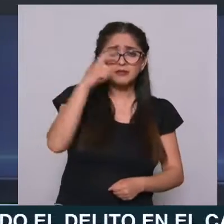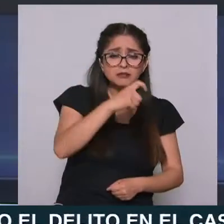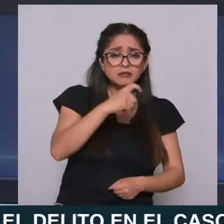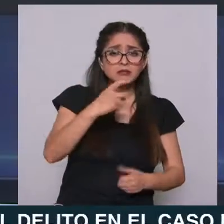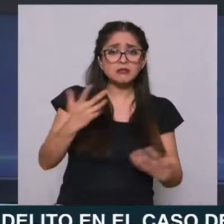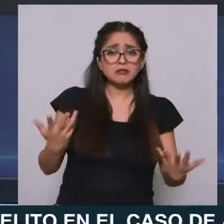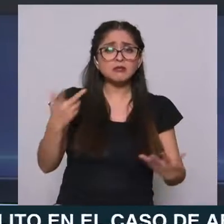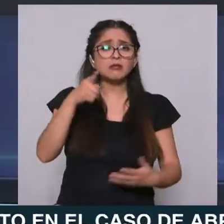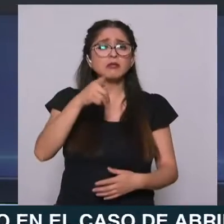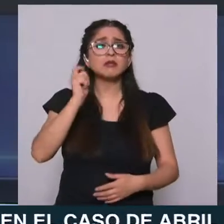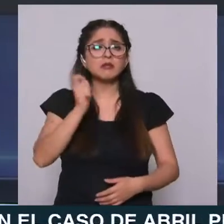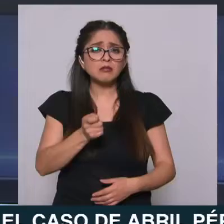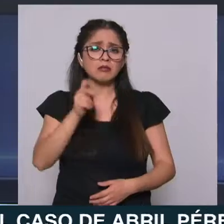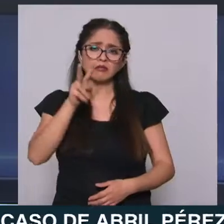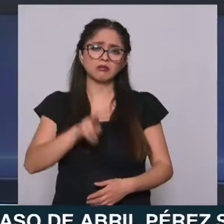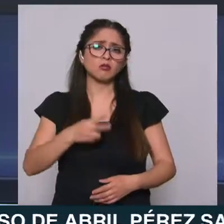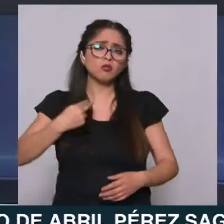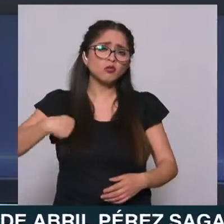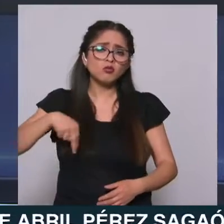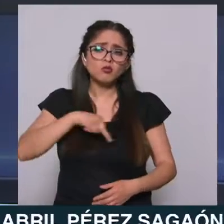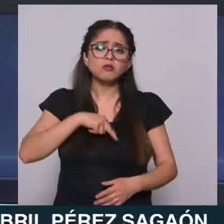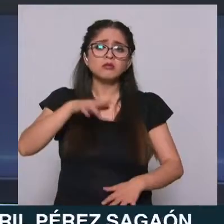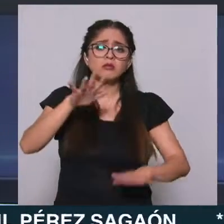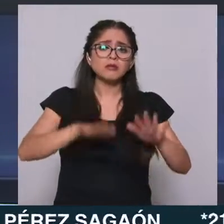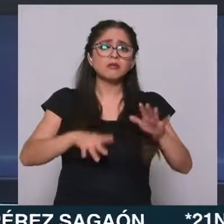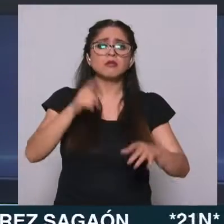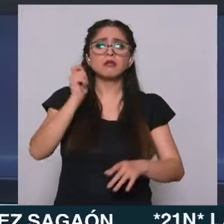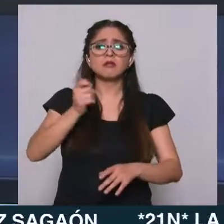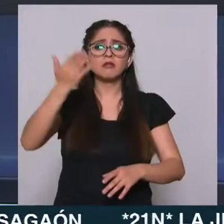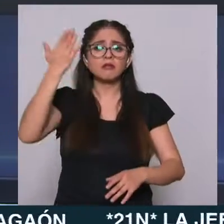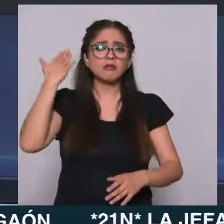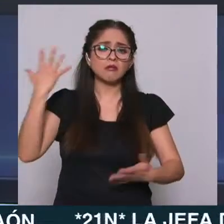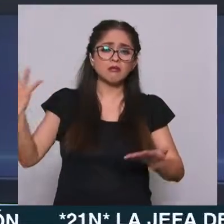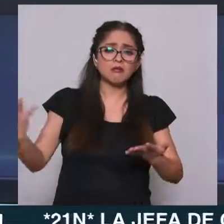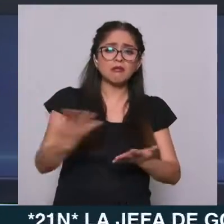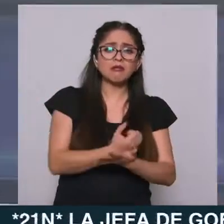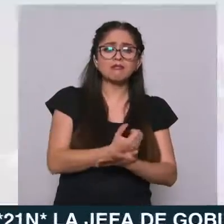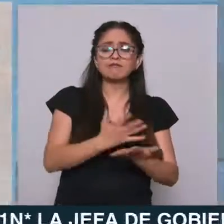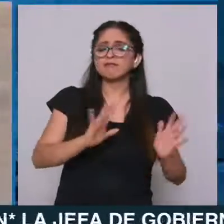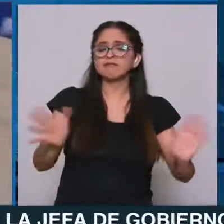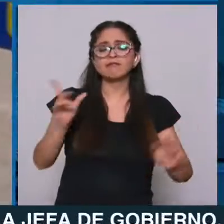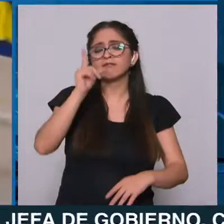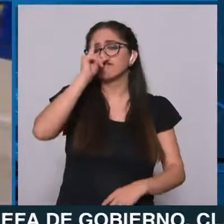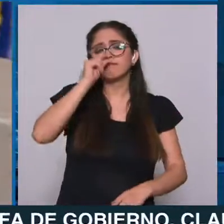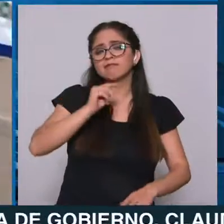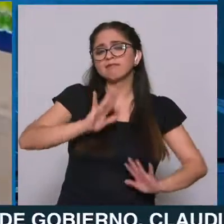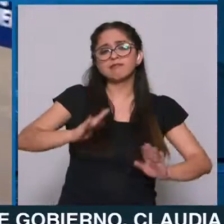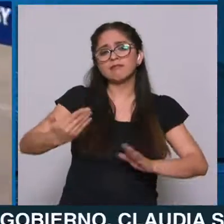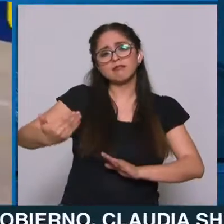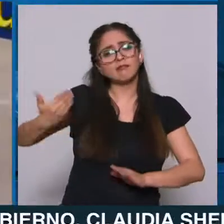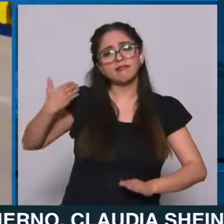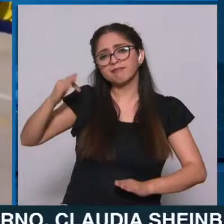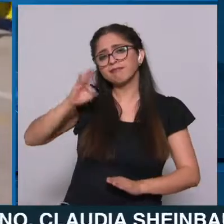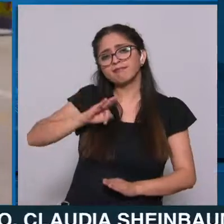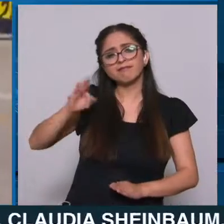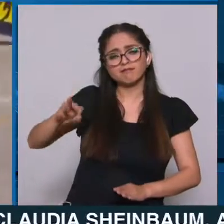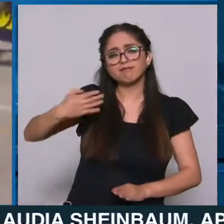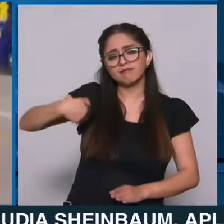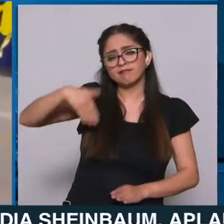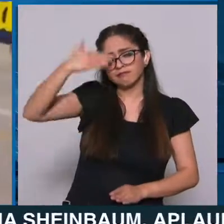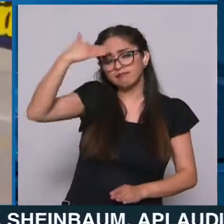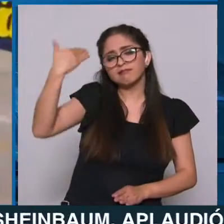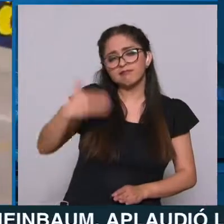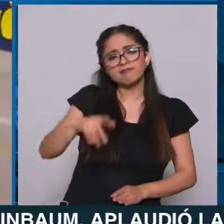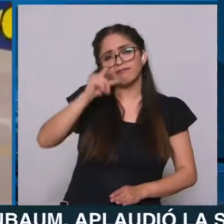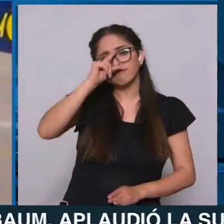fue. Tiramos la toalla, bueno, desechamos el campeonato desde hace unas fechas atrás. Y bueno, yo creo que ha sido un año de